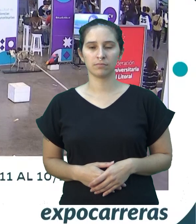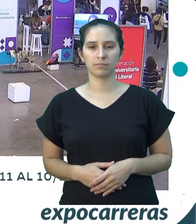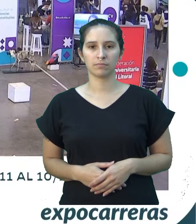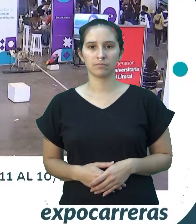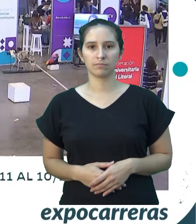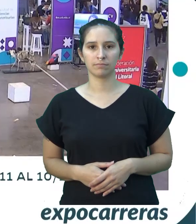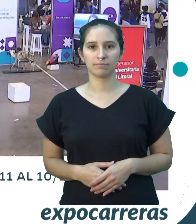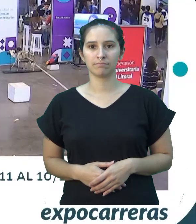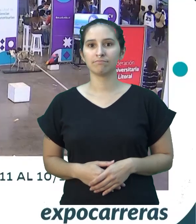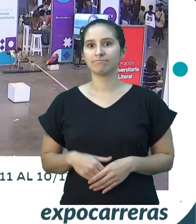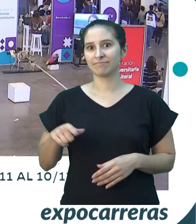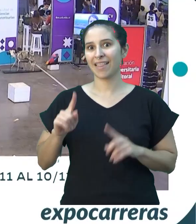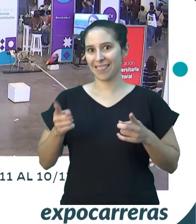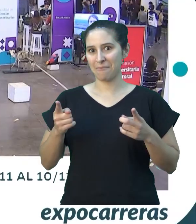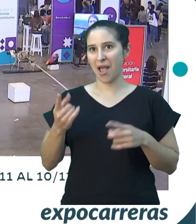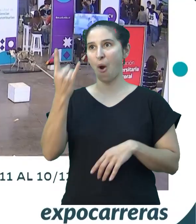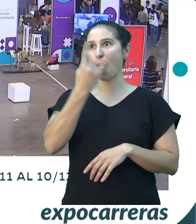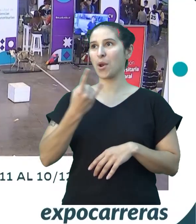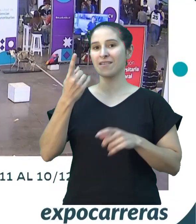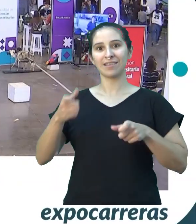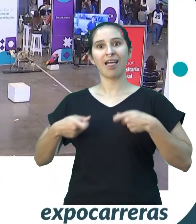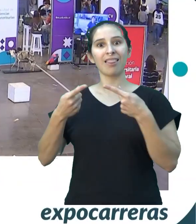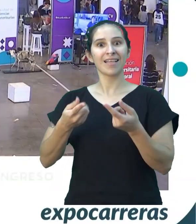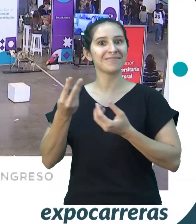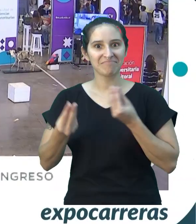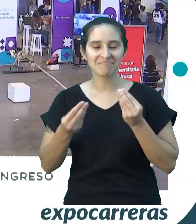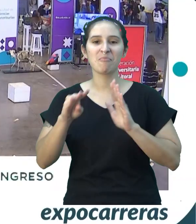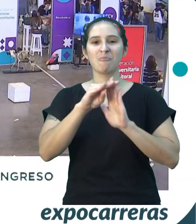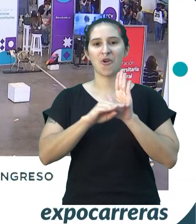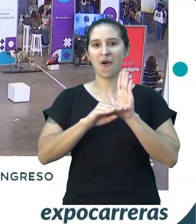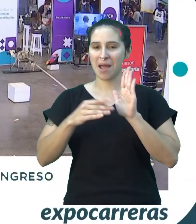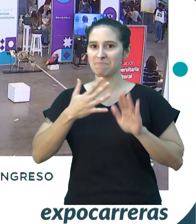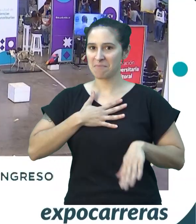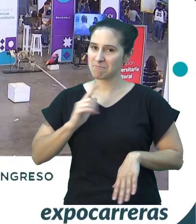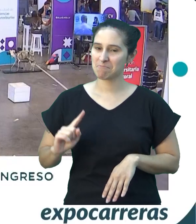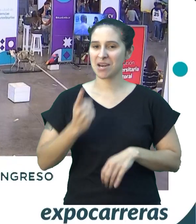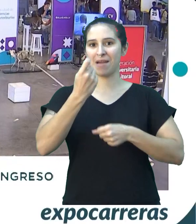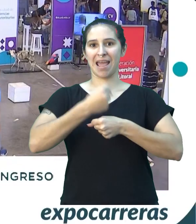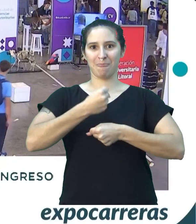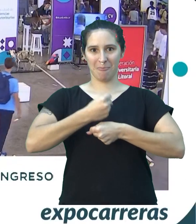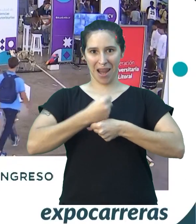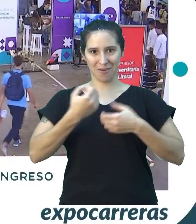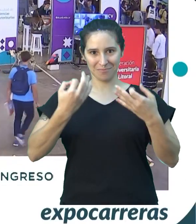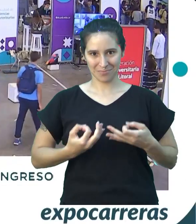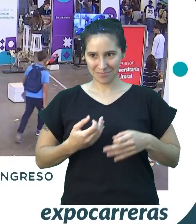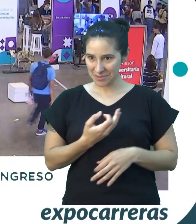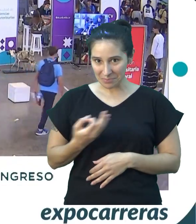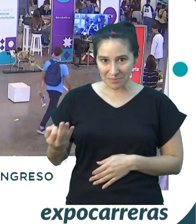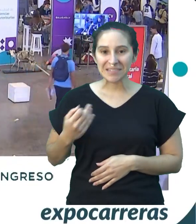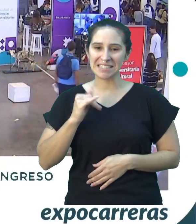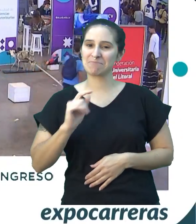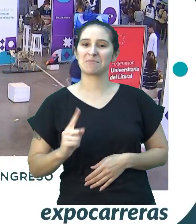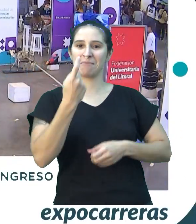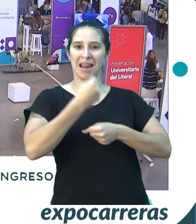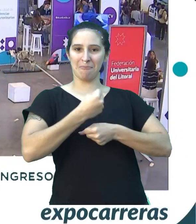otra de las cosas que ofrece la universidad es el programa Mi Primer Empleo. ¿Lo digo bien? Así es, Mi Primer Empleo. Bueno, Caro,